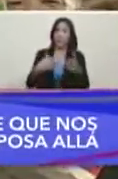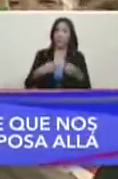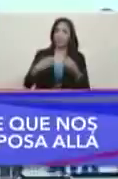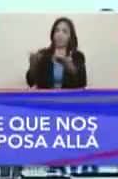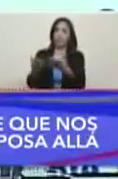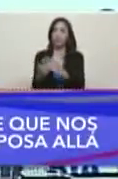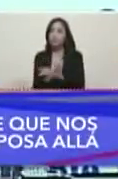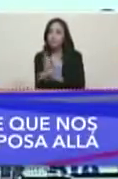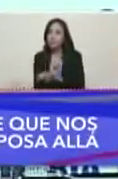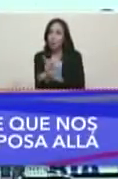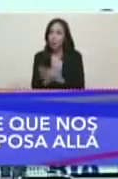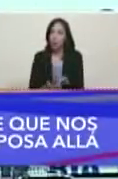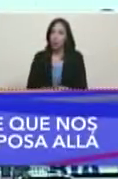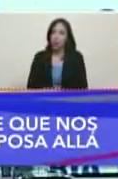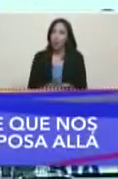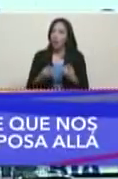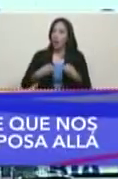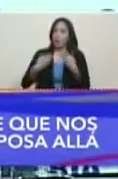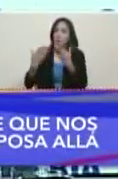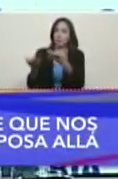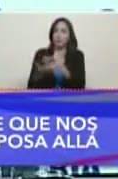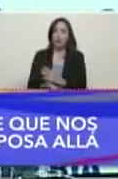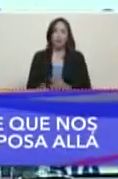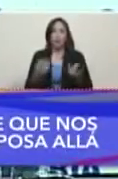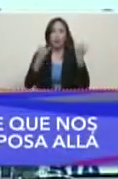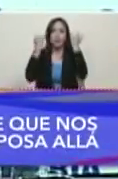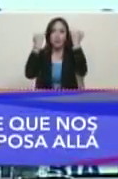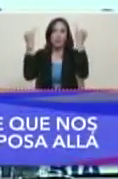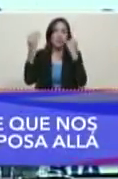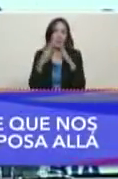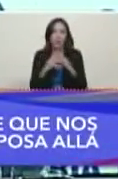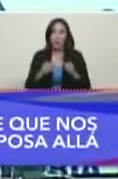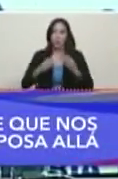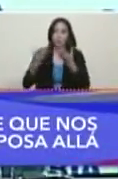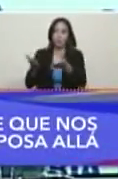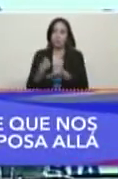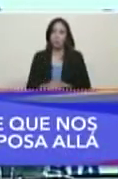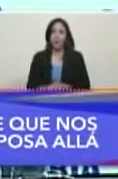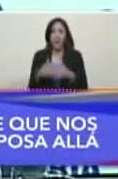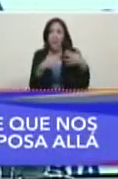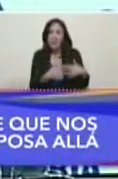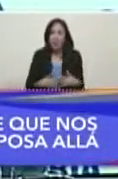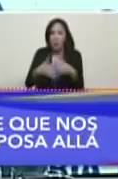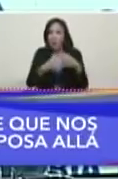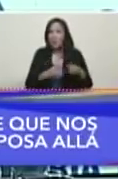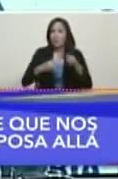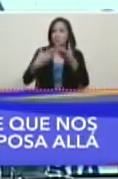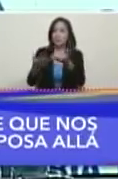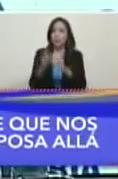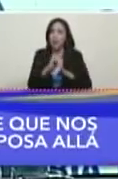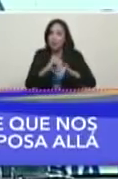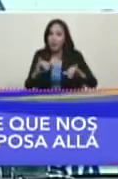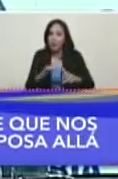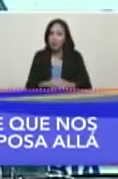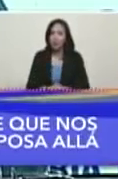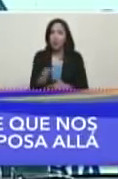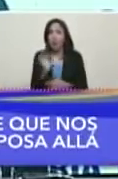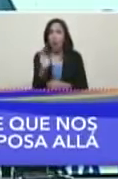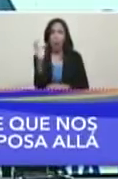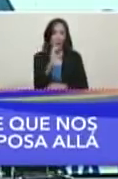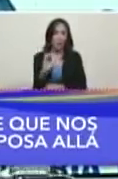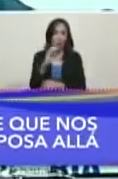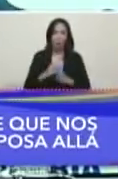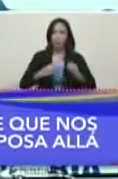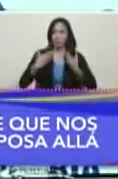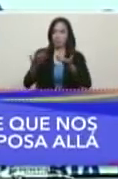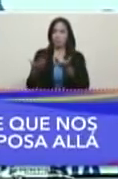¿Nosotros le vamos a entregar el poder político al imperio gringo, a la oligarquía bogotana?